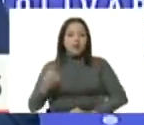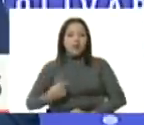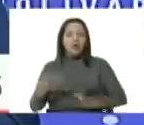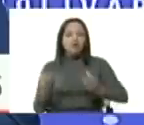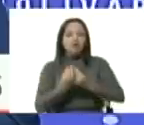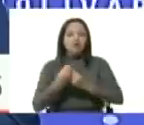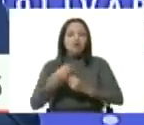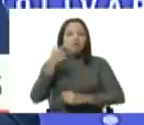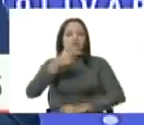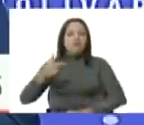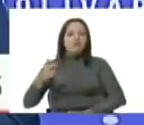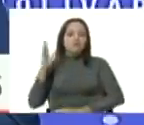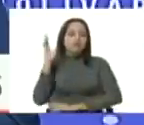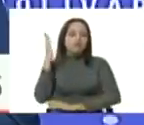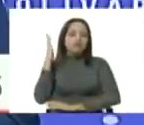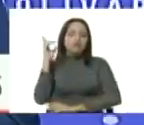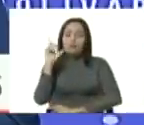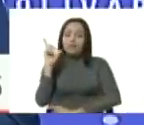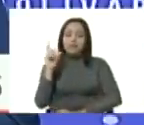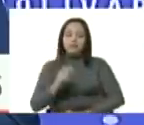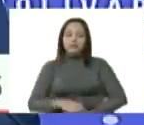Barquisimeto.